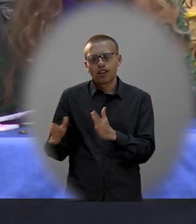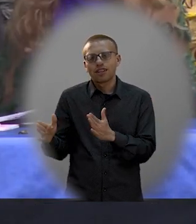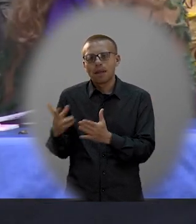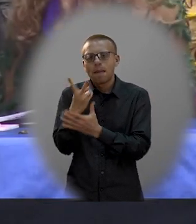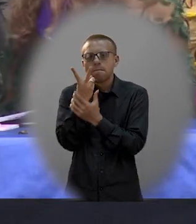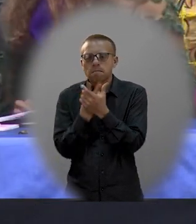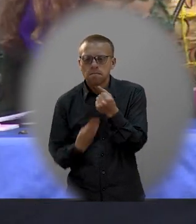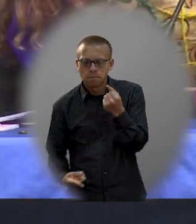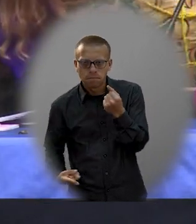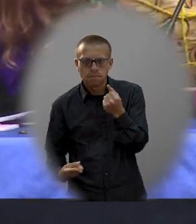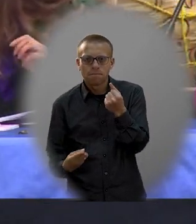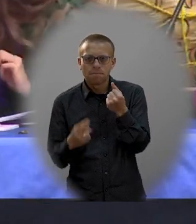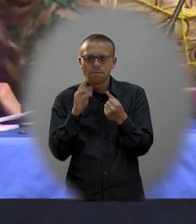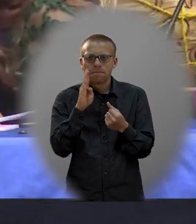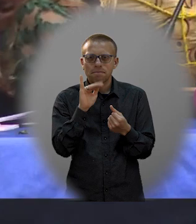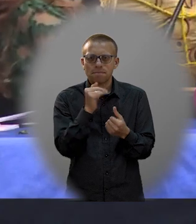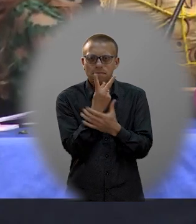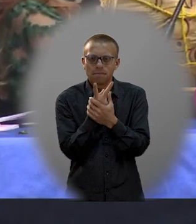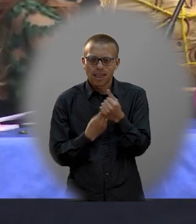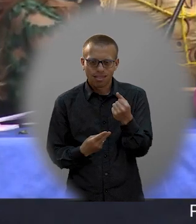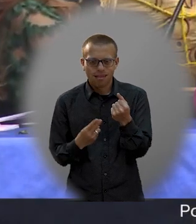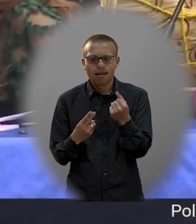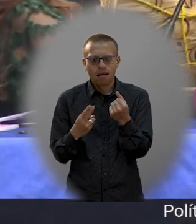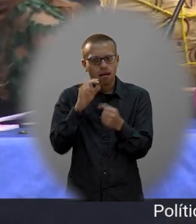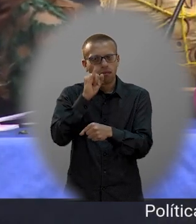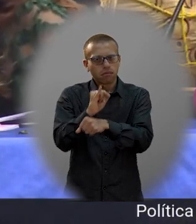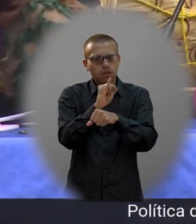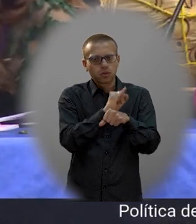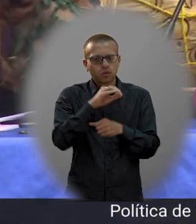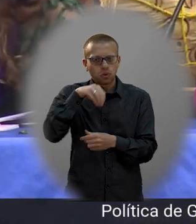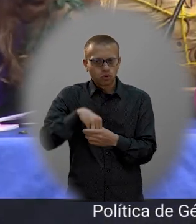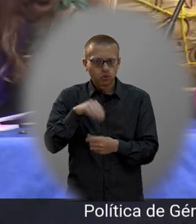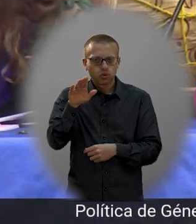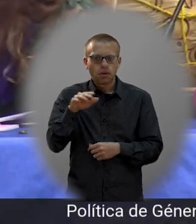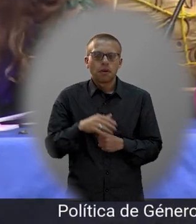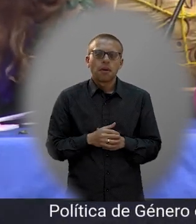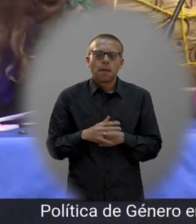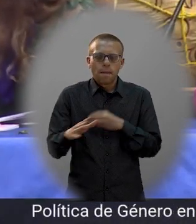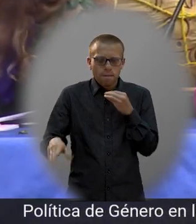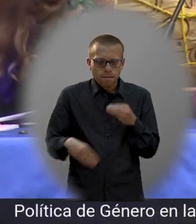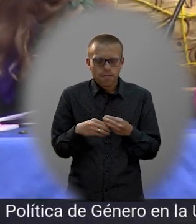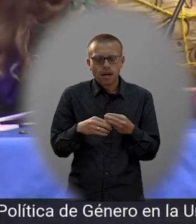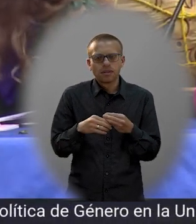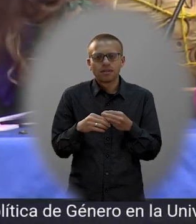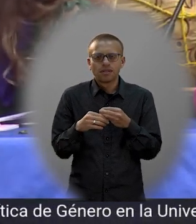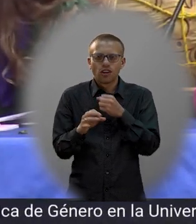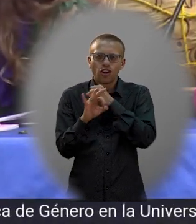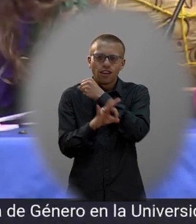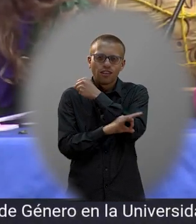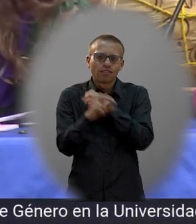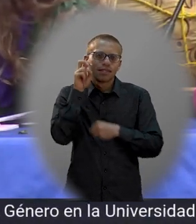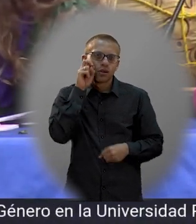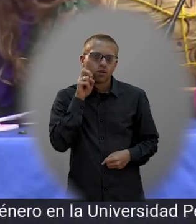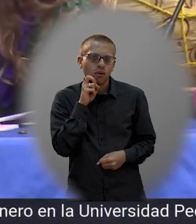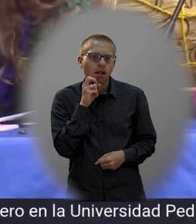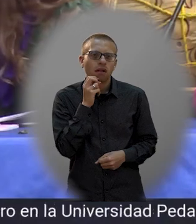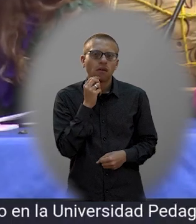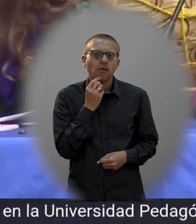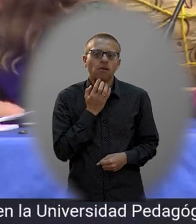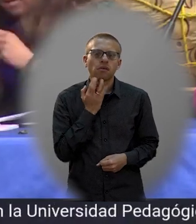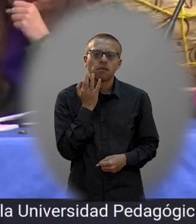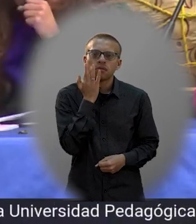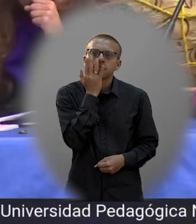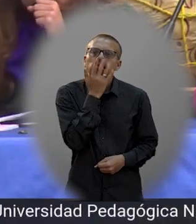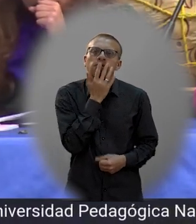como ampliar este concepto, también se habla como de orientación sexual, pero además se habla de deseo, pero el deseo no se